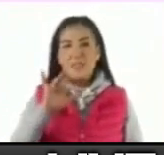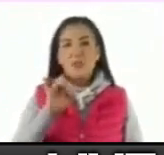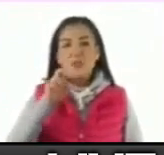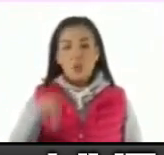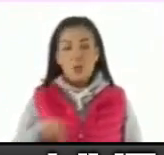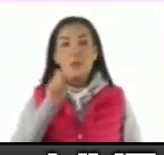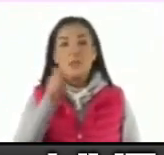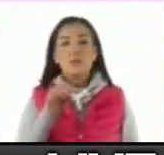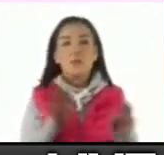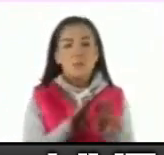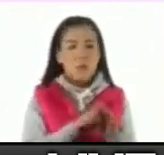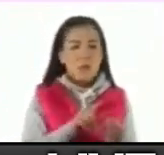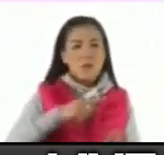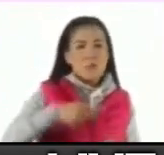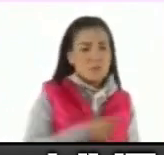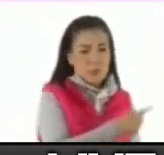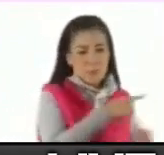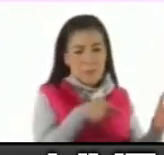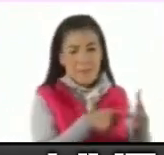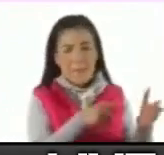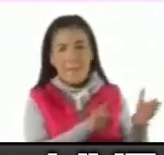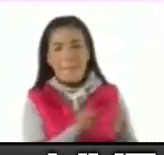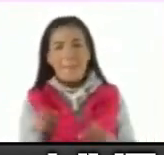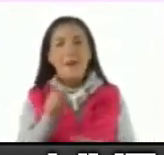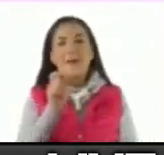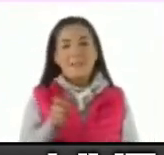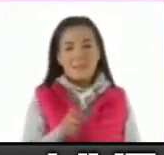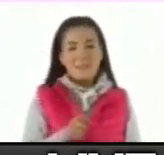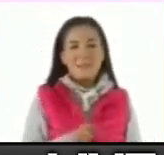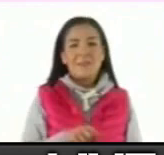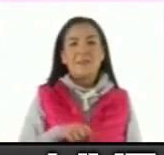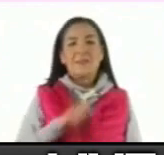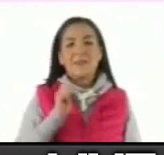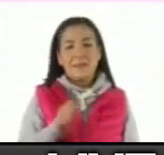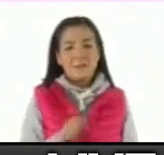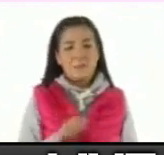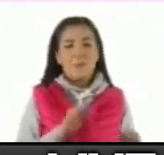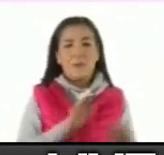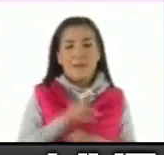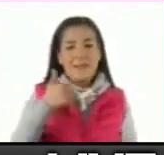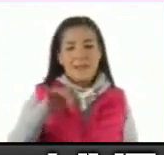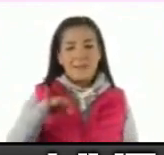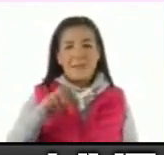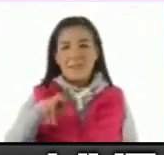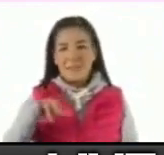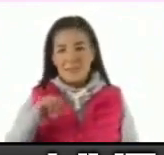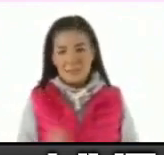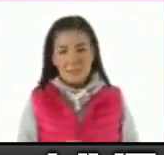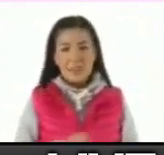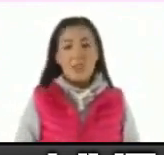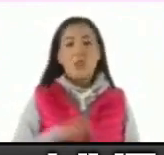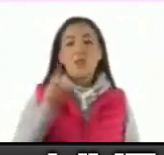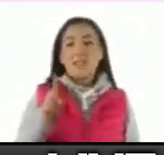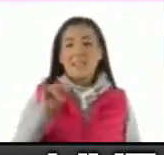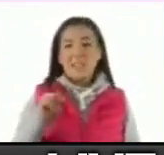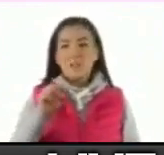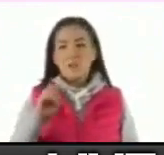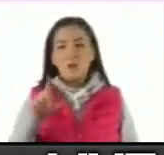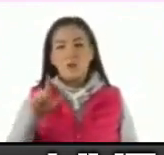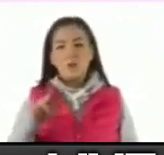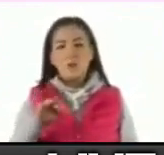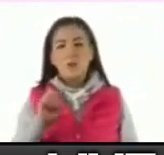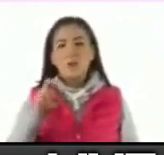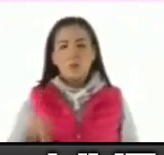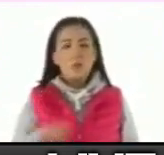que pasaba de volátil a sólida. Cáncer se asociaba con la disolución. Aquí un soluto,